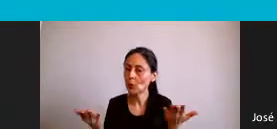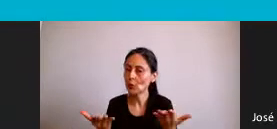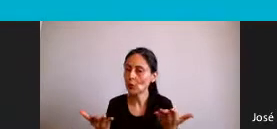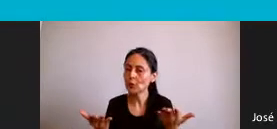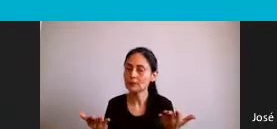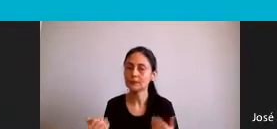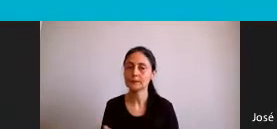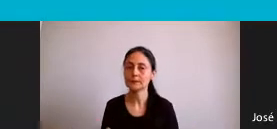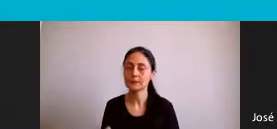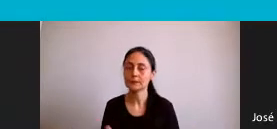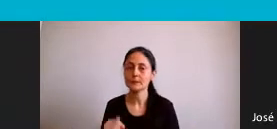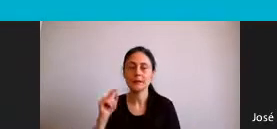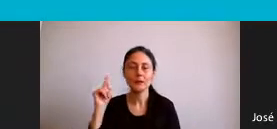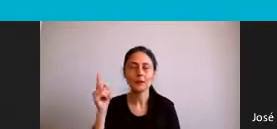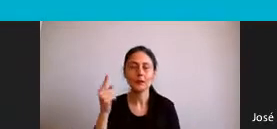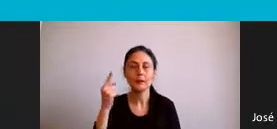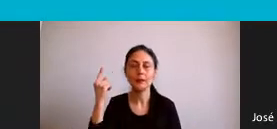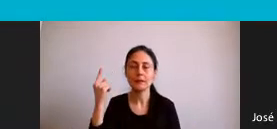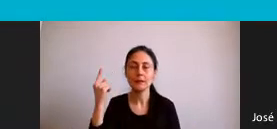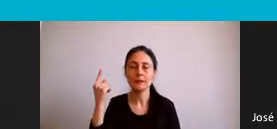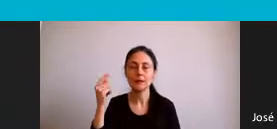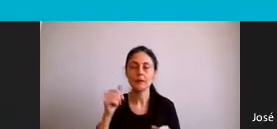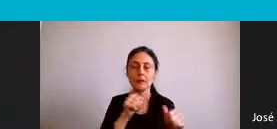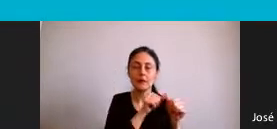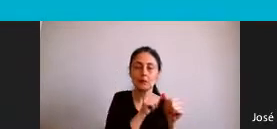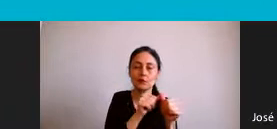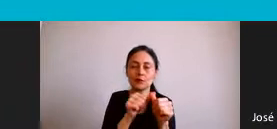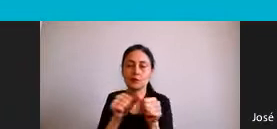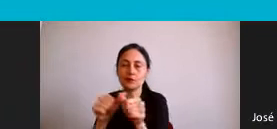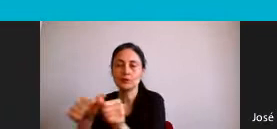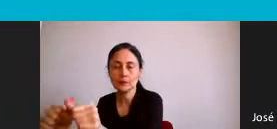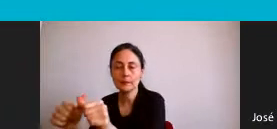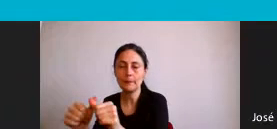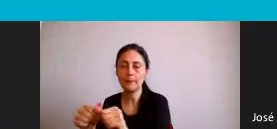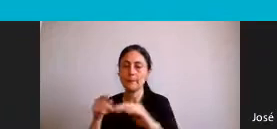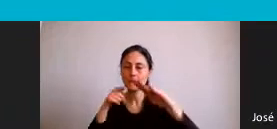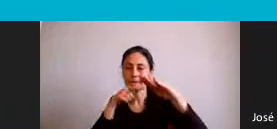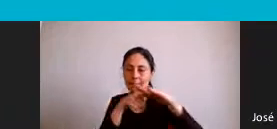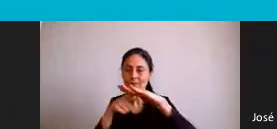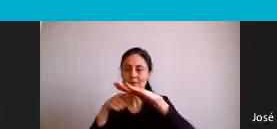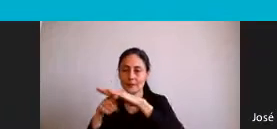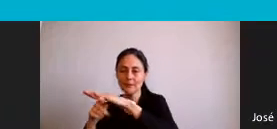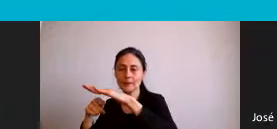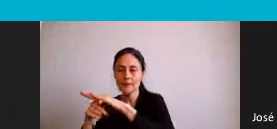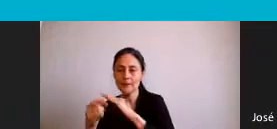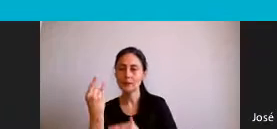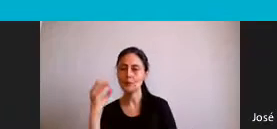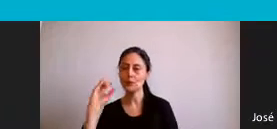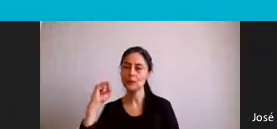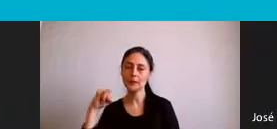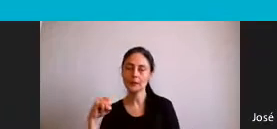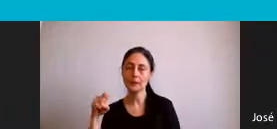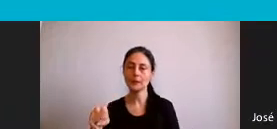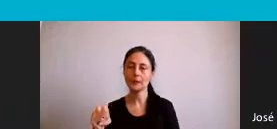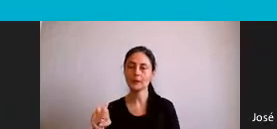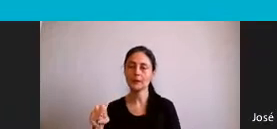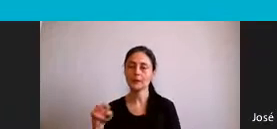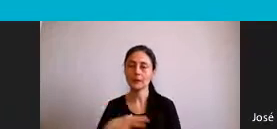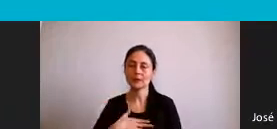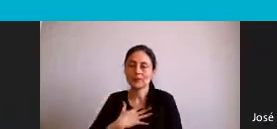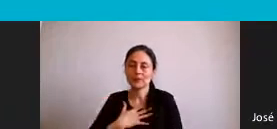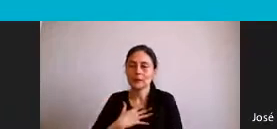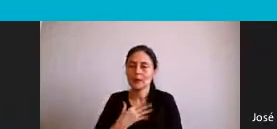Principalmente, por ejemplo, a lo largo de la intubación y de estar internado en unidades de cuidados intensivos, se observan sintomatología como el miedo a